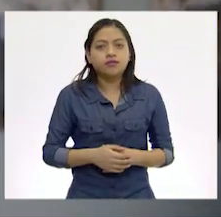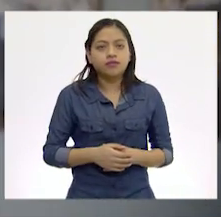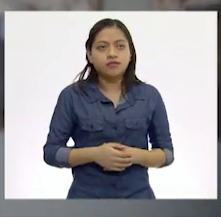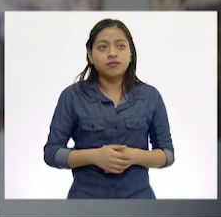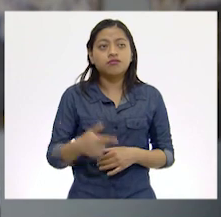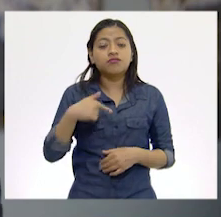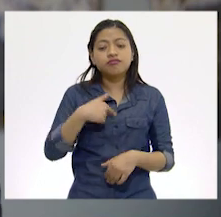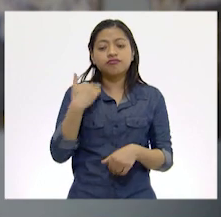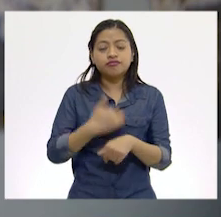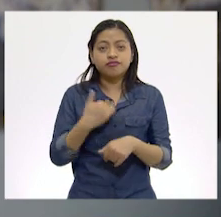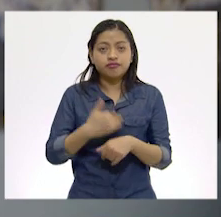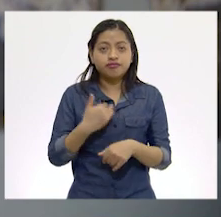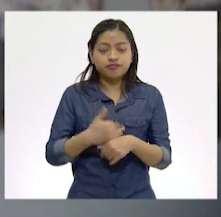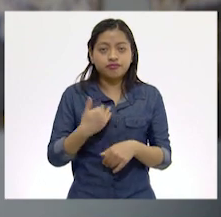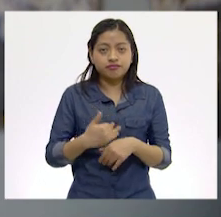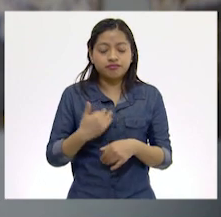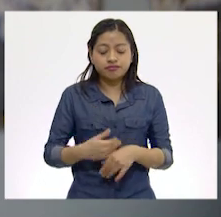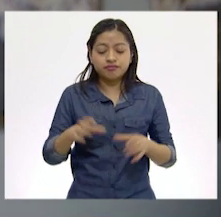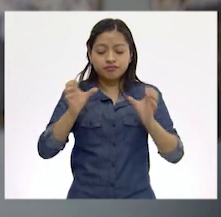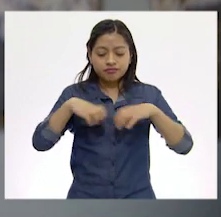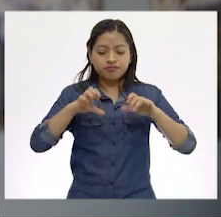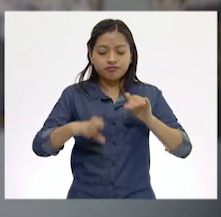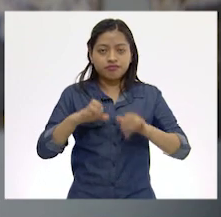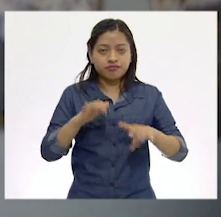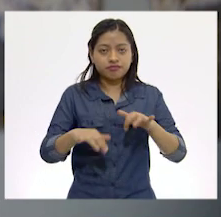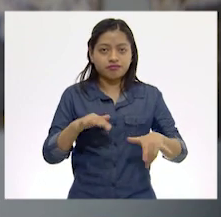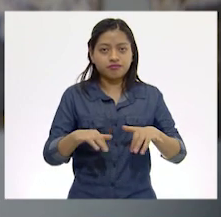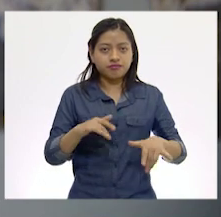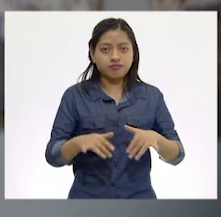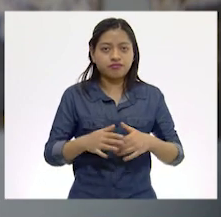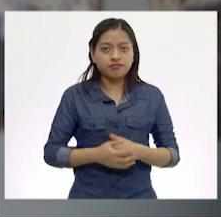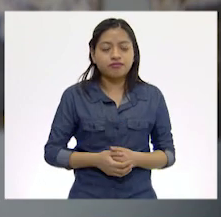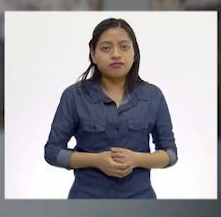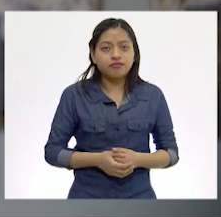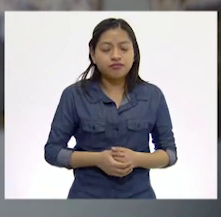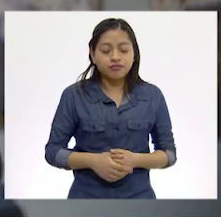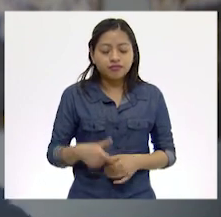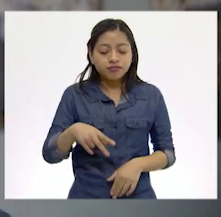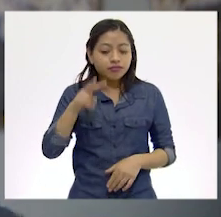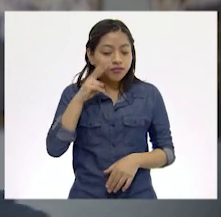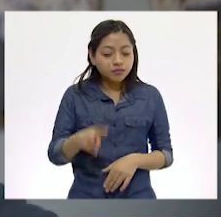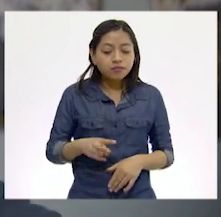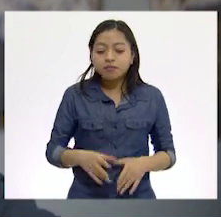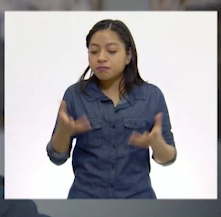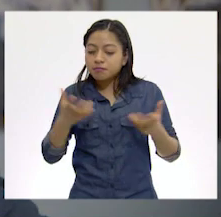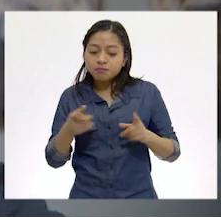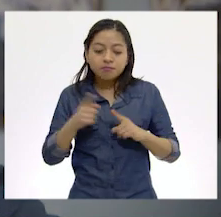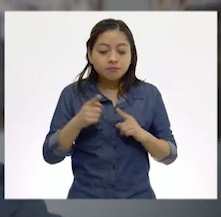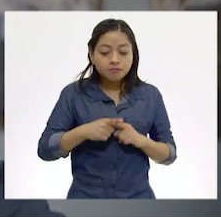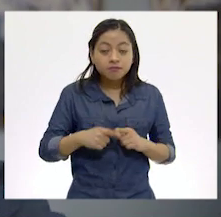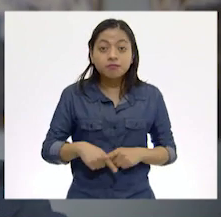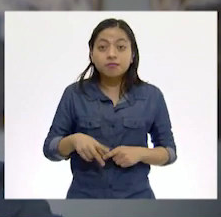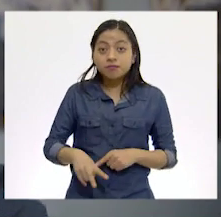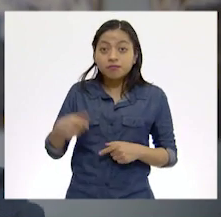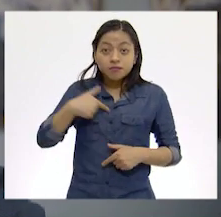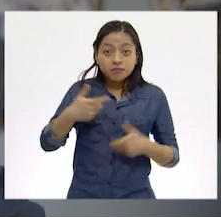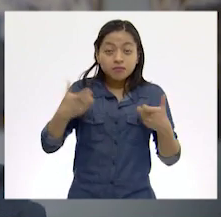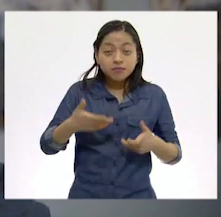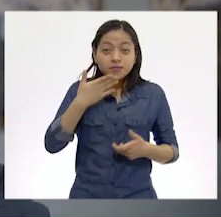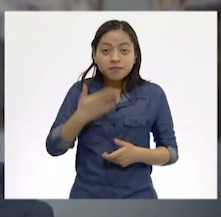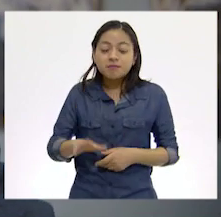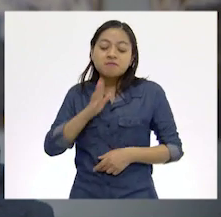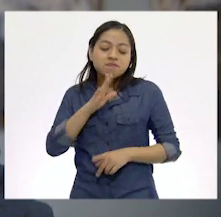se lo enseño por la computadora y me dice muy bien. Sí, mi mamá la toma una